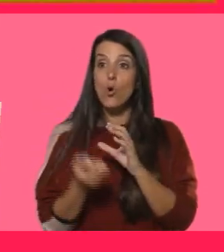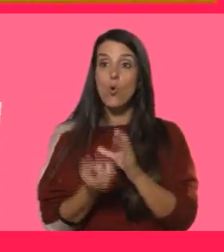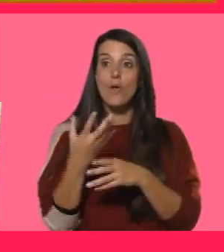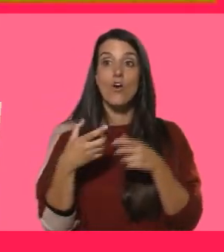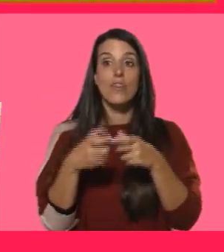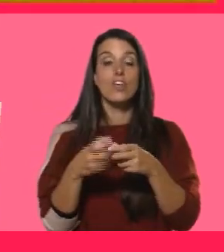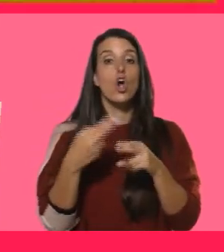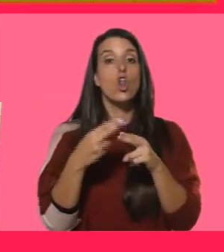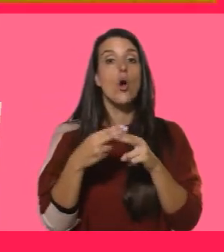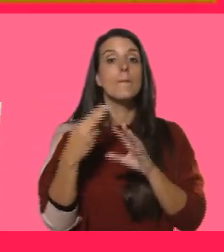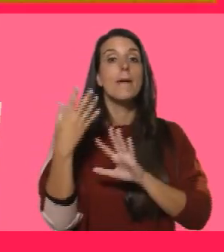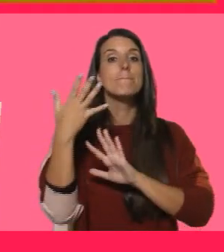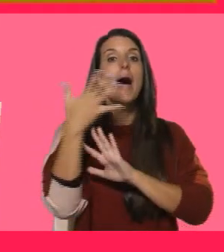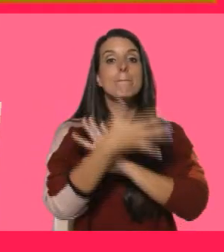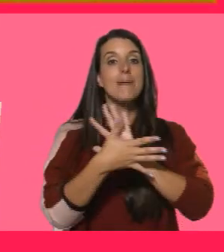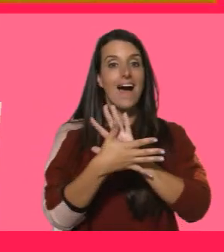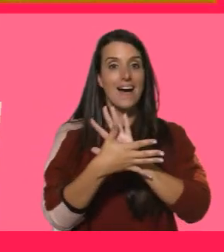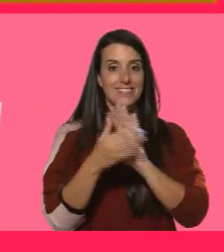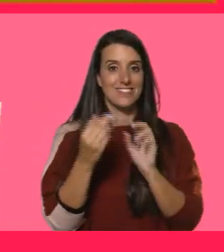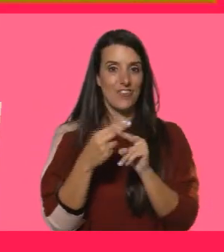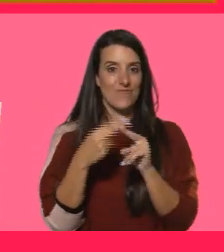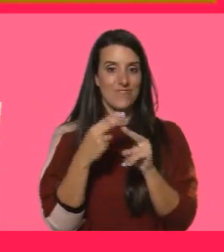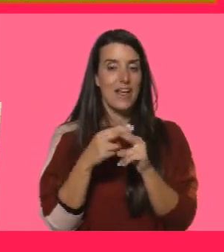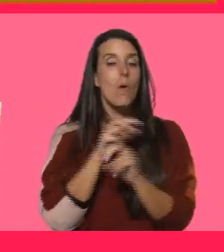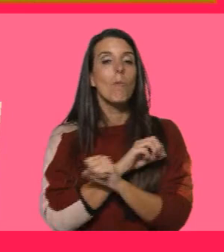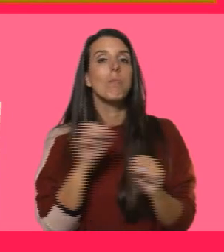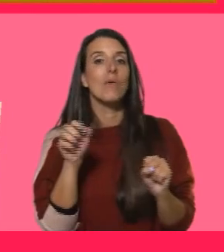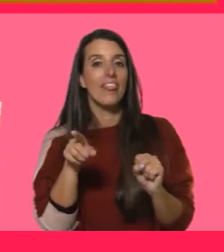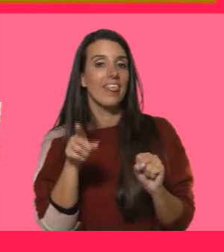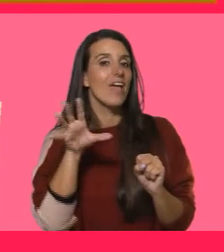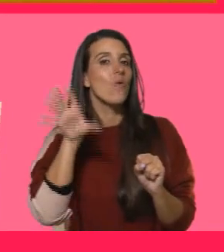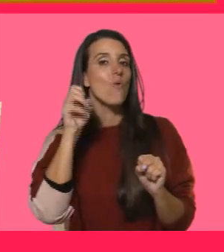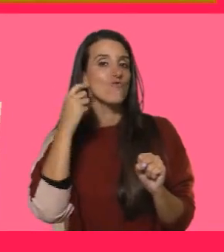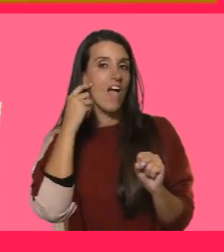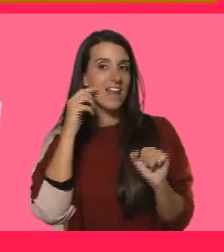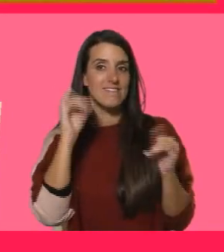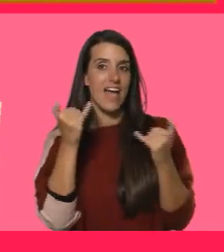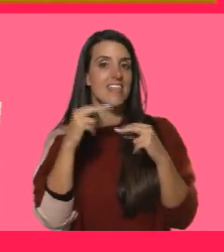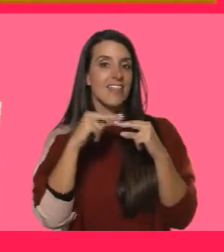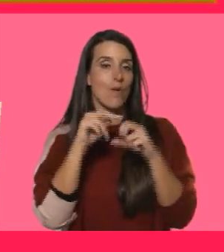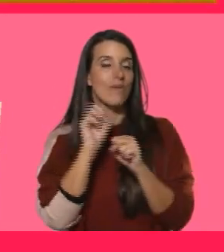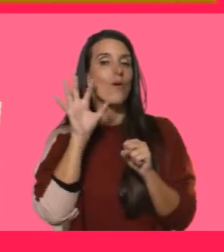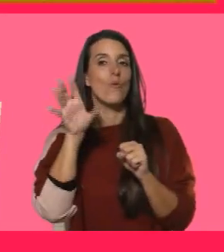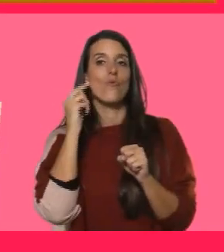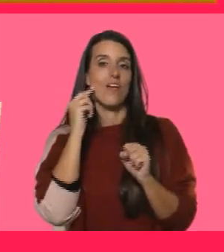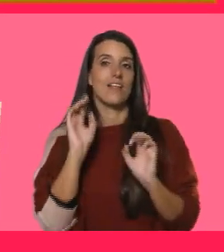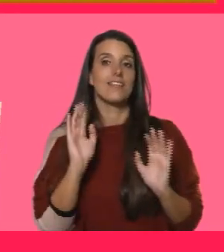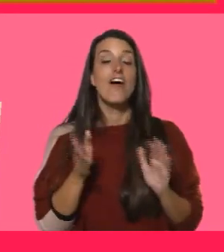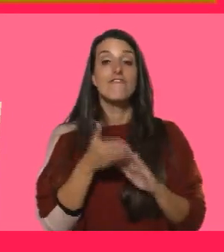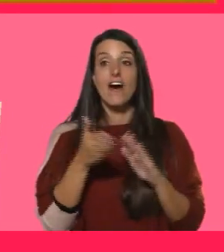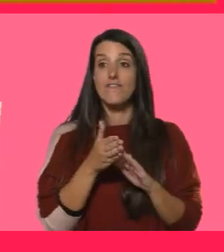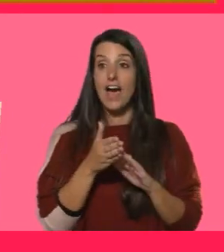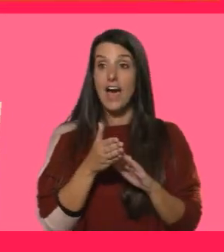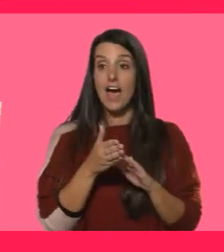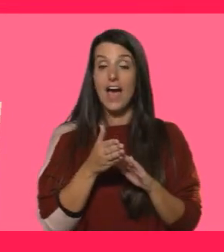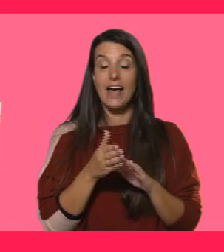llama Mapa Circular, que bueno, está disponible para escuchar en todas las plataformas digitales y bueno, está ahí para eso. ¿Vas a hacer temas de todos